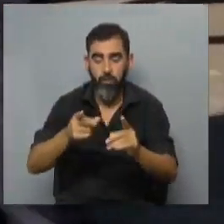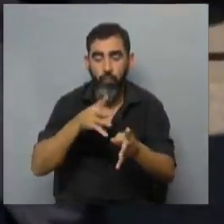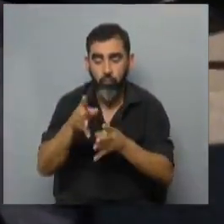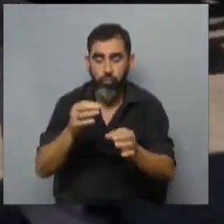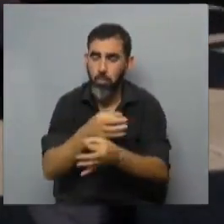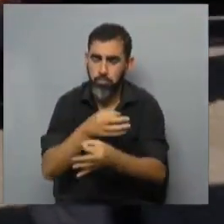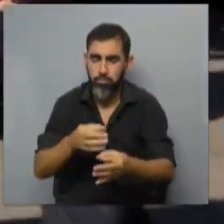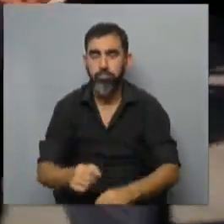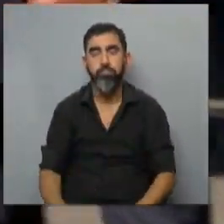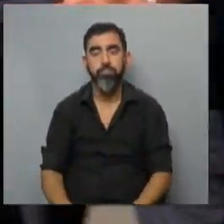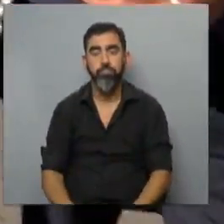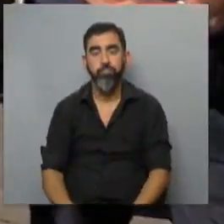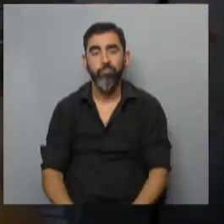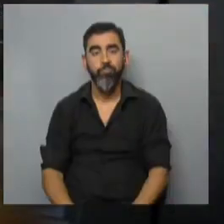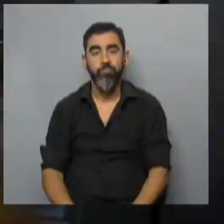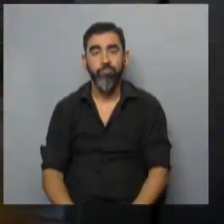mucho